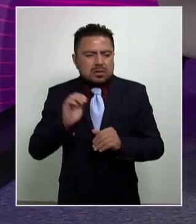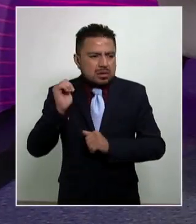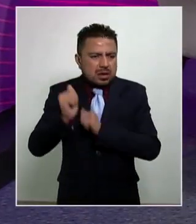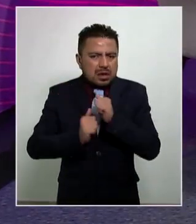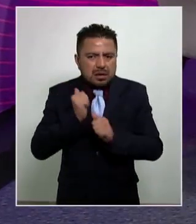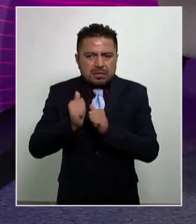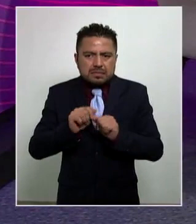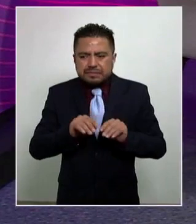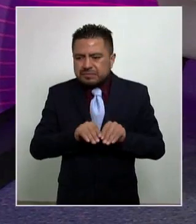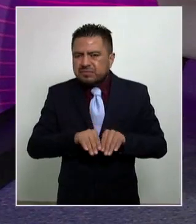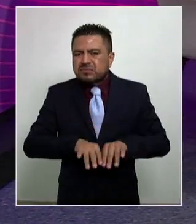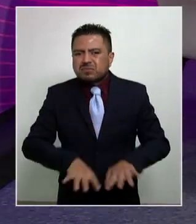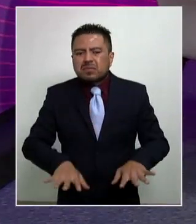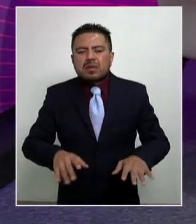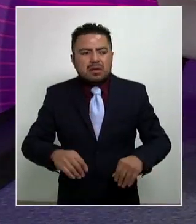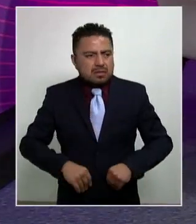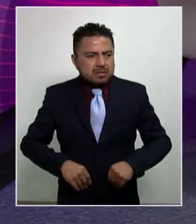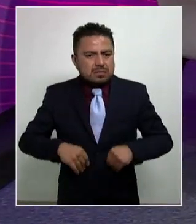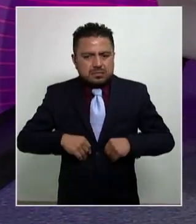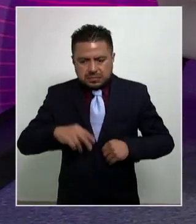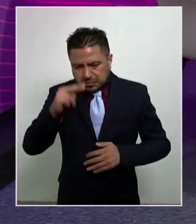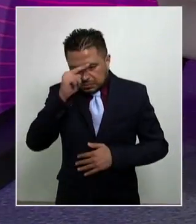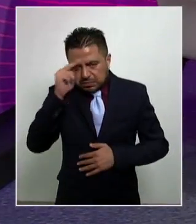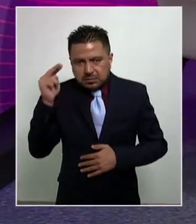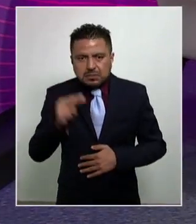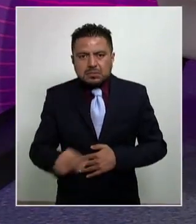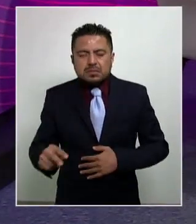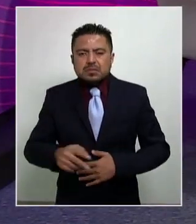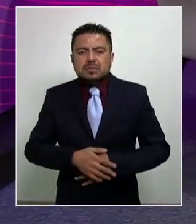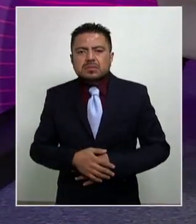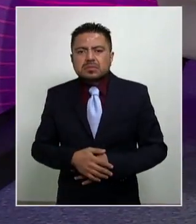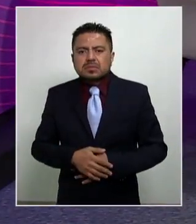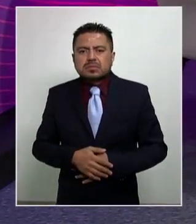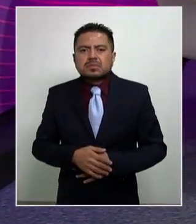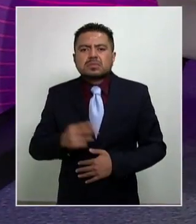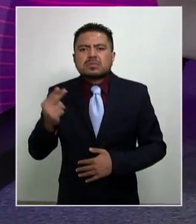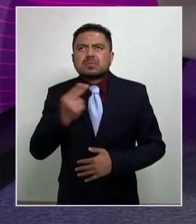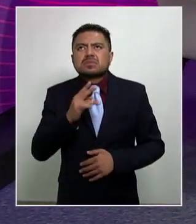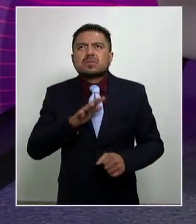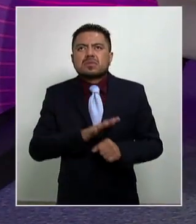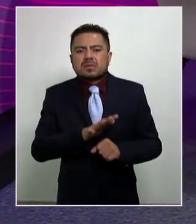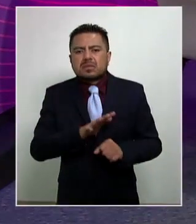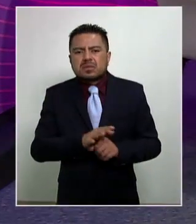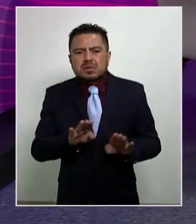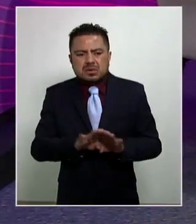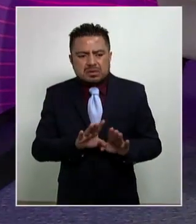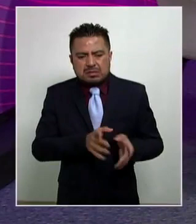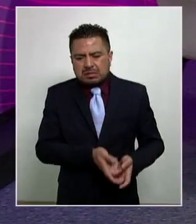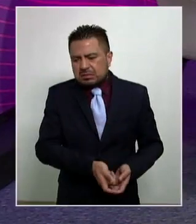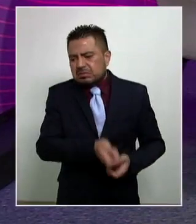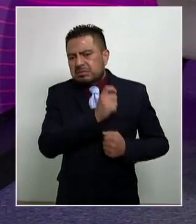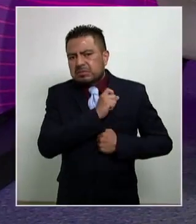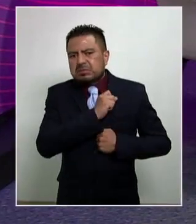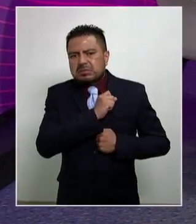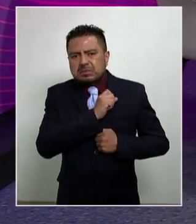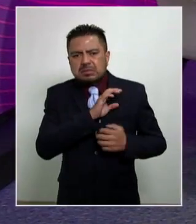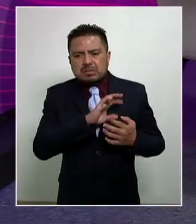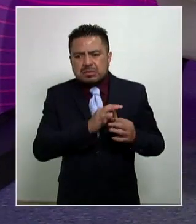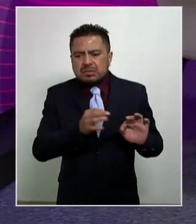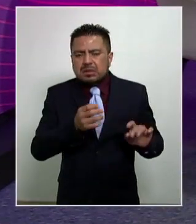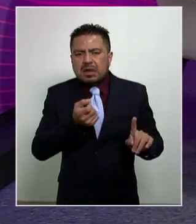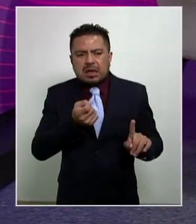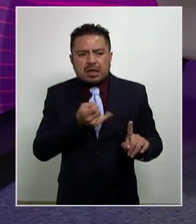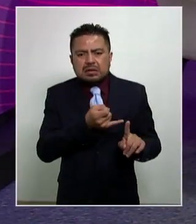afrodescendientes o africanas que viven en México, con la que tienen que cargar. Es como un estigma de solo